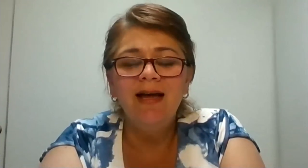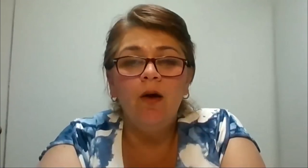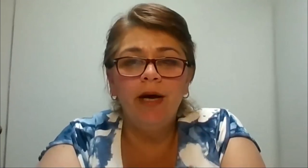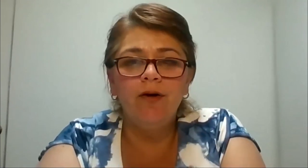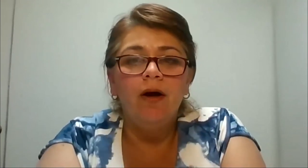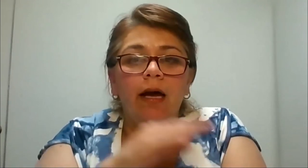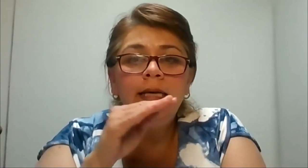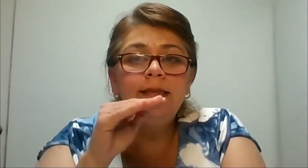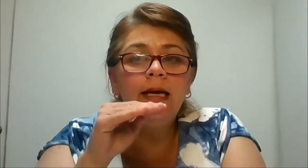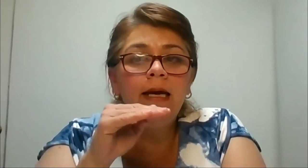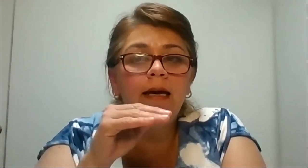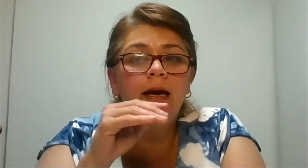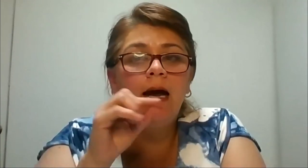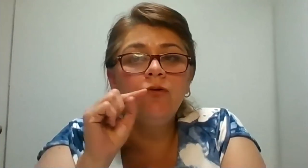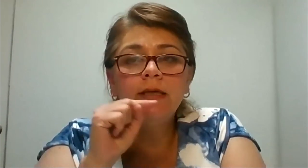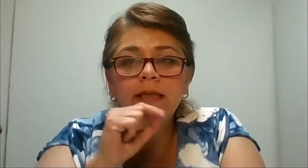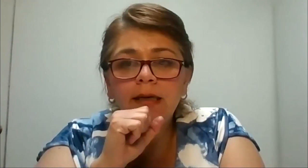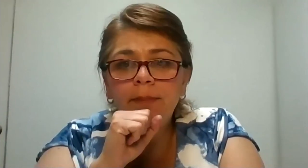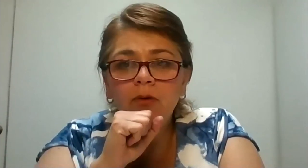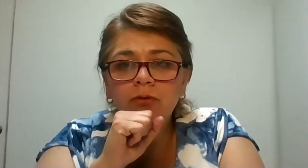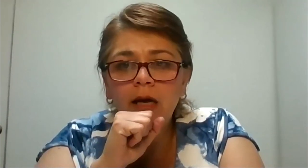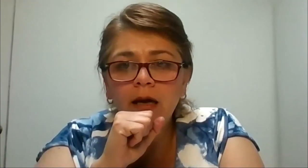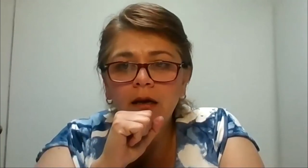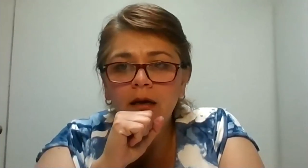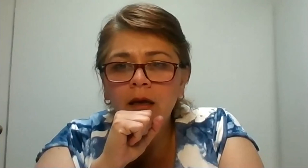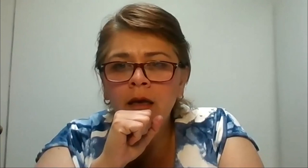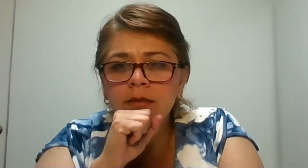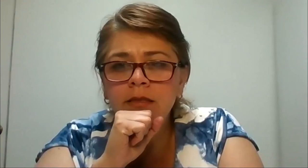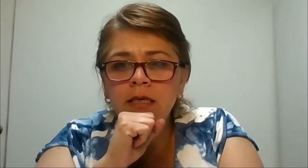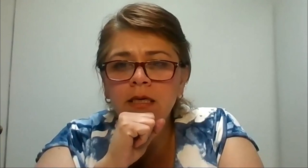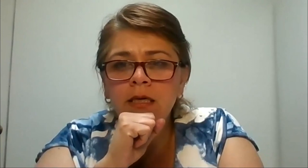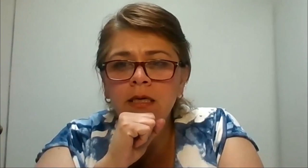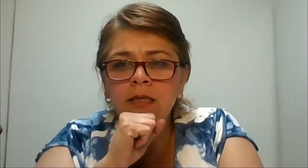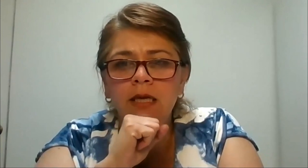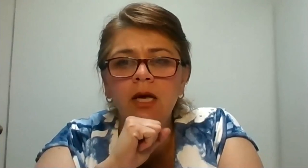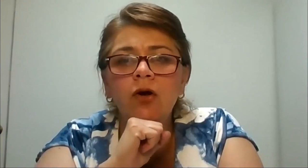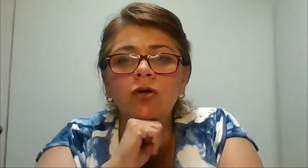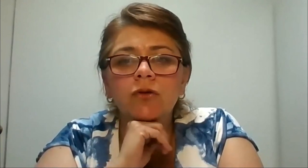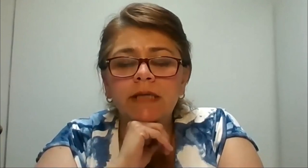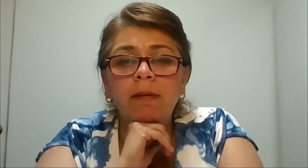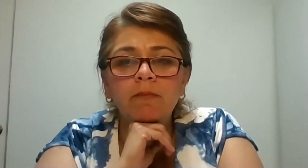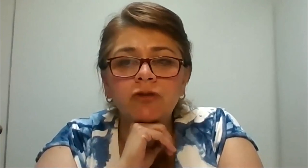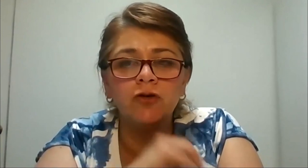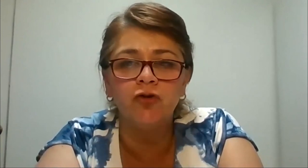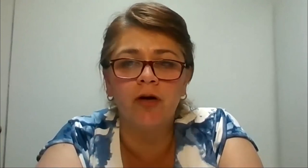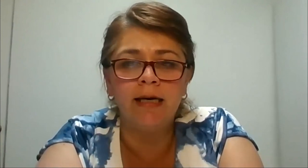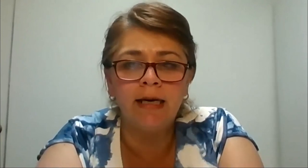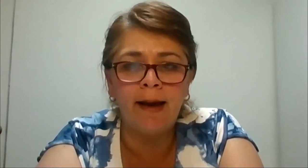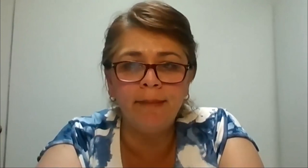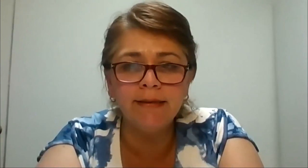implícito. Bueno, hay una chica que pregunta si hablamos de